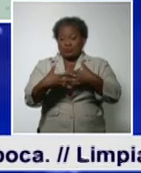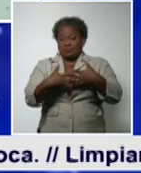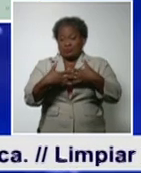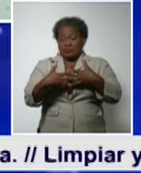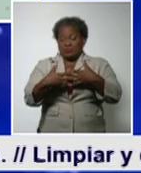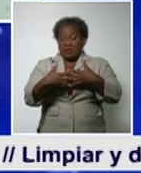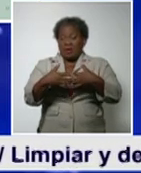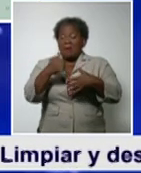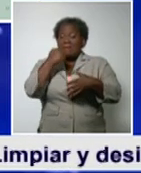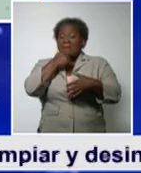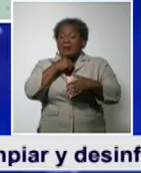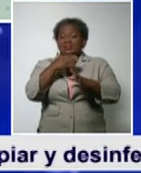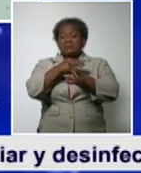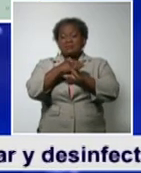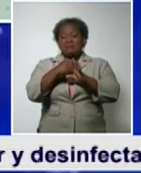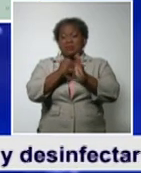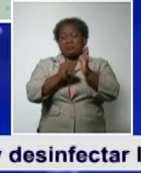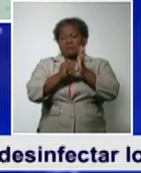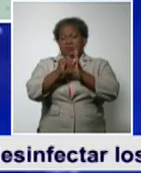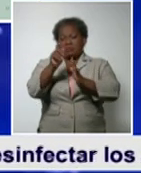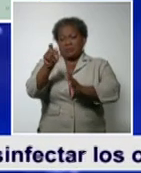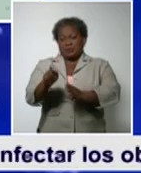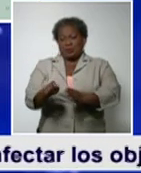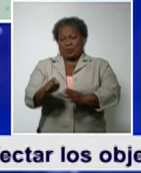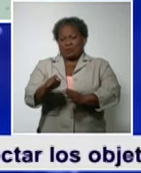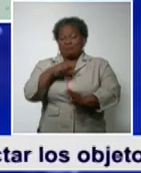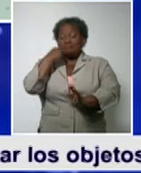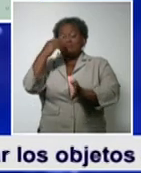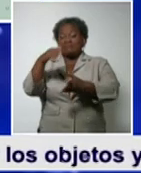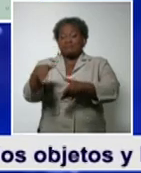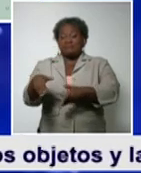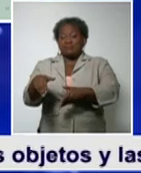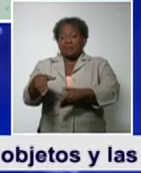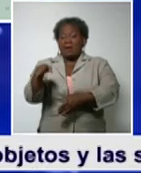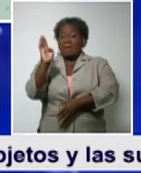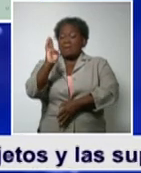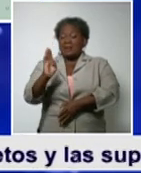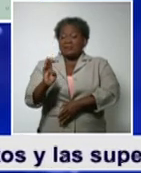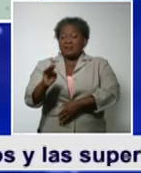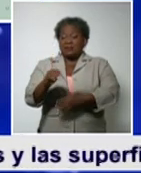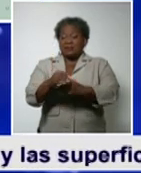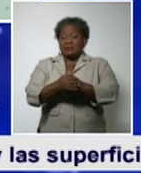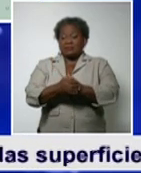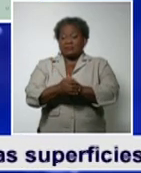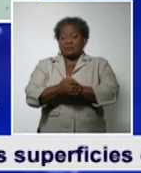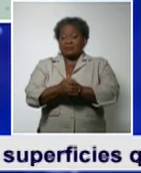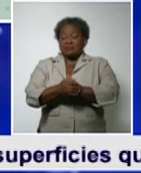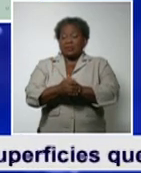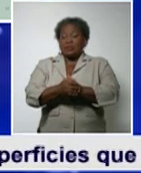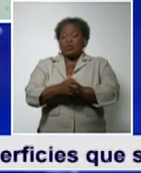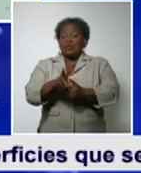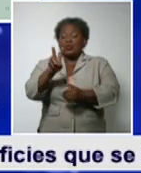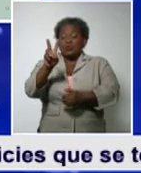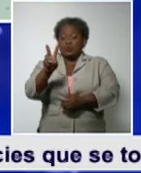medio millón de personas fallecidas. Brasil con